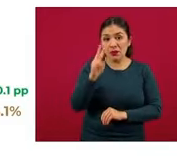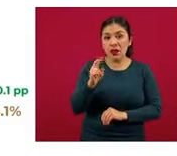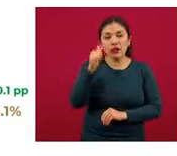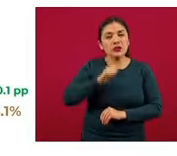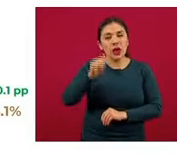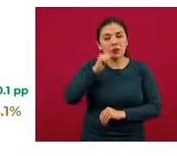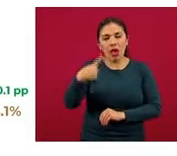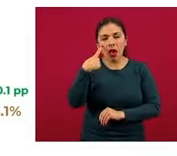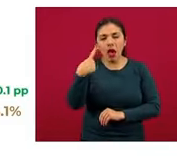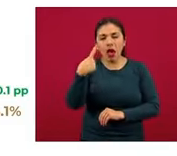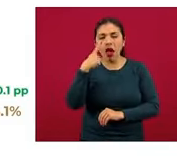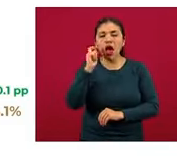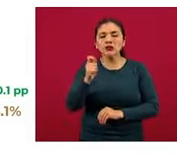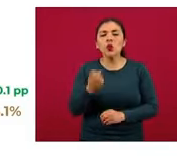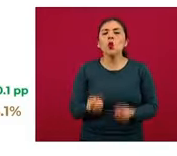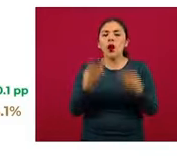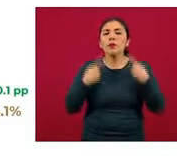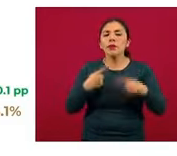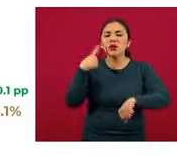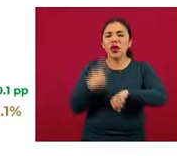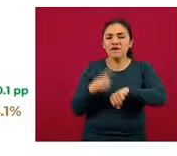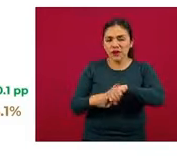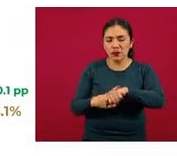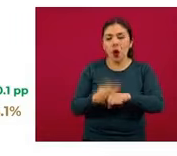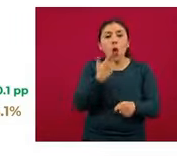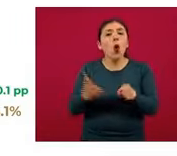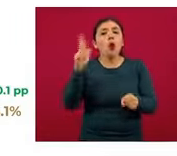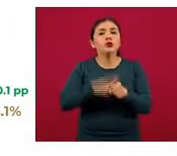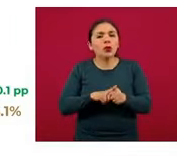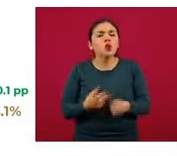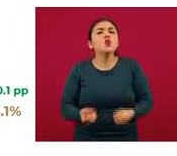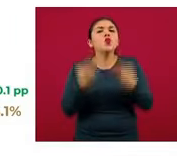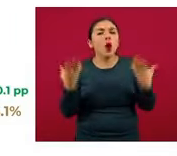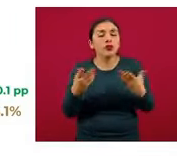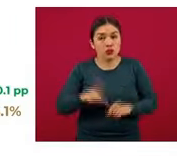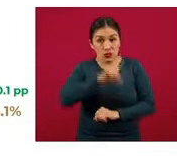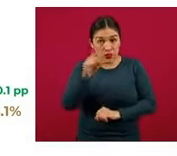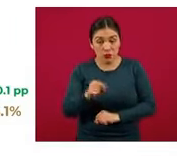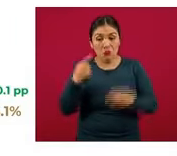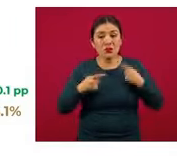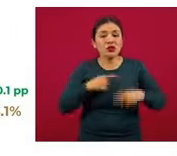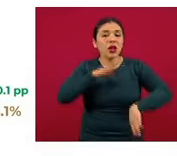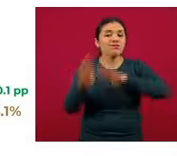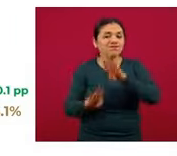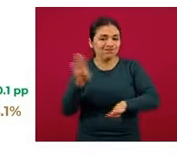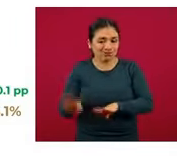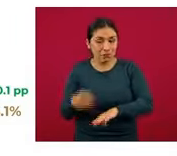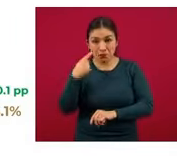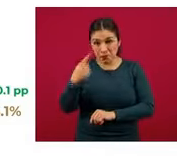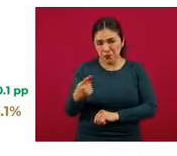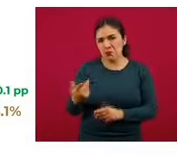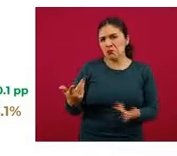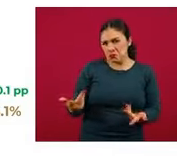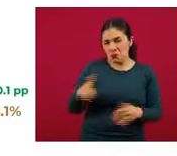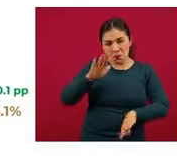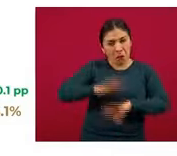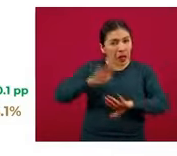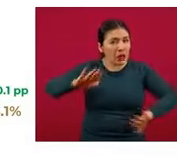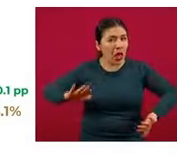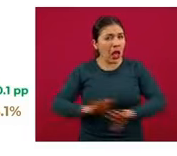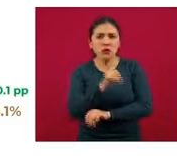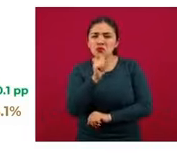siempre vemos los casos, veremos también las hospitalizaciones y luego las defunciones. Sin mayores movimientos